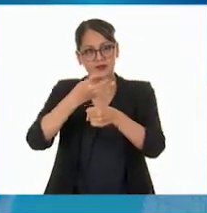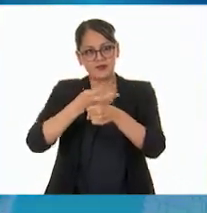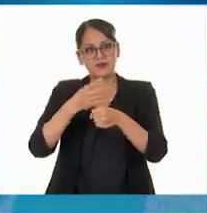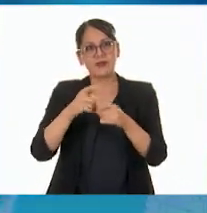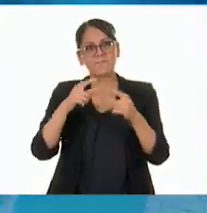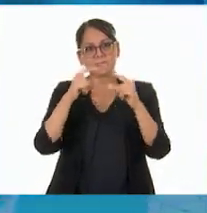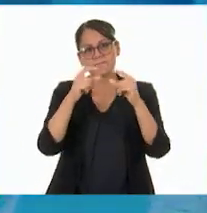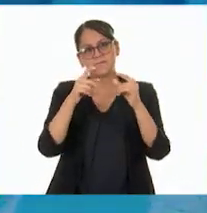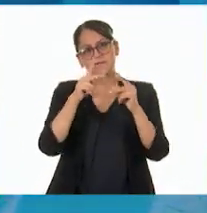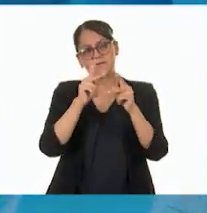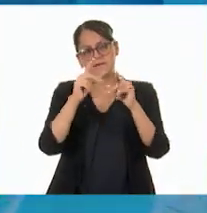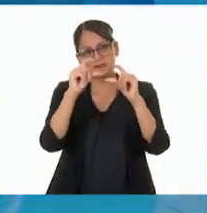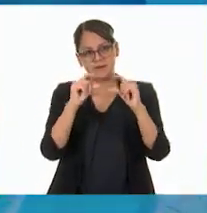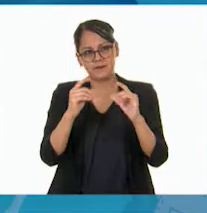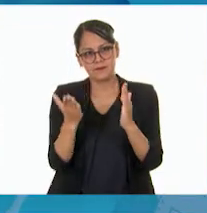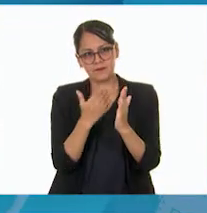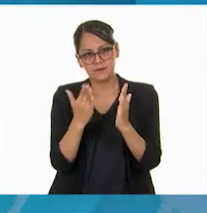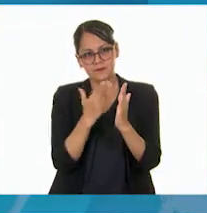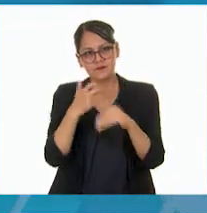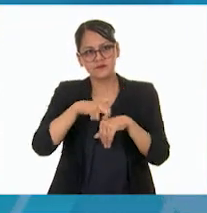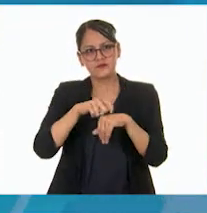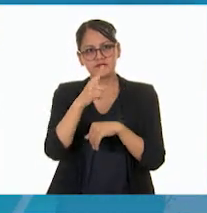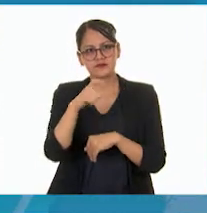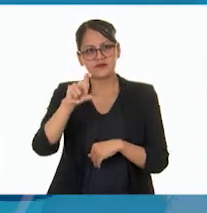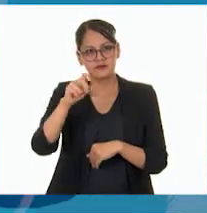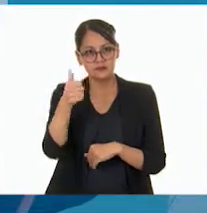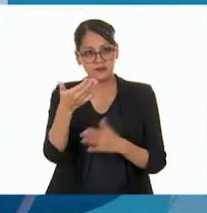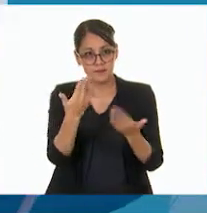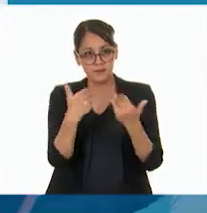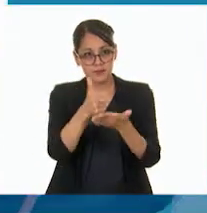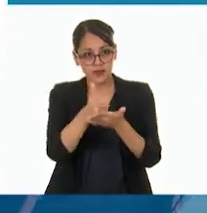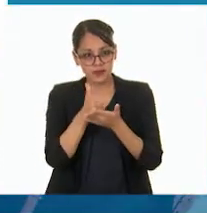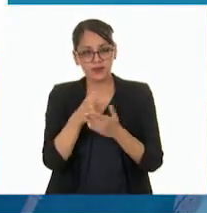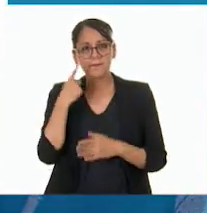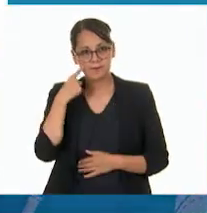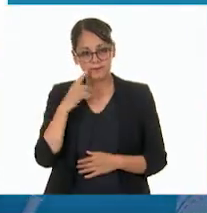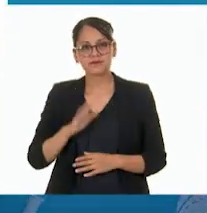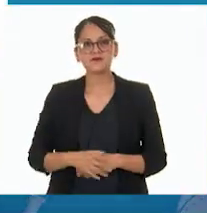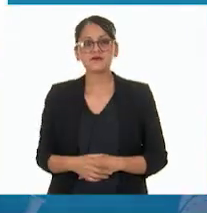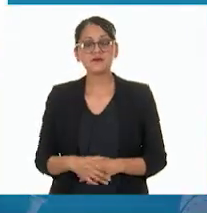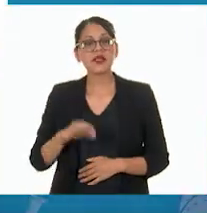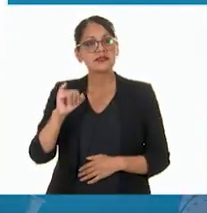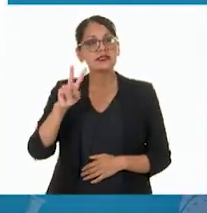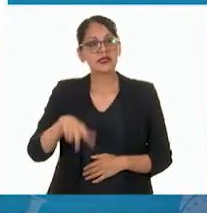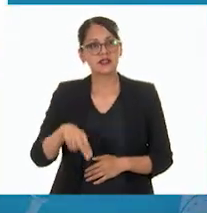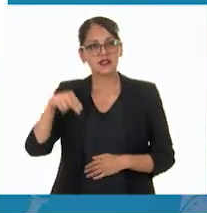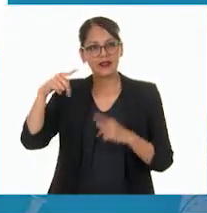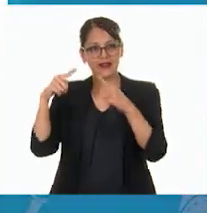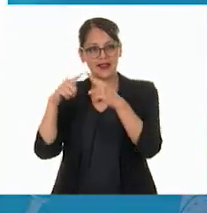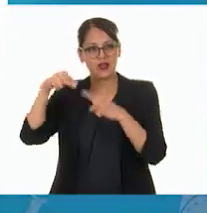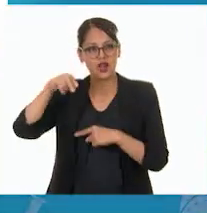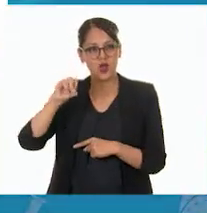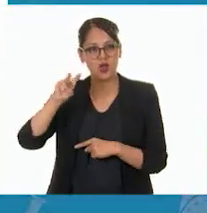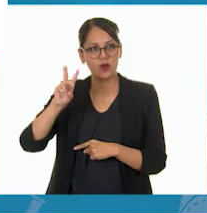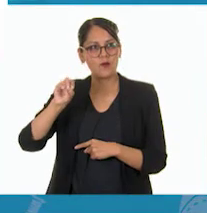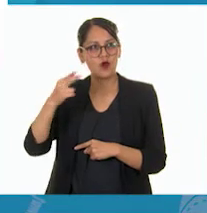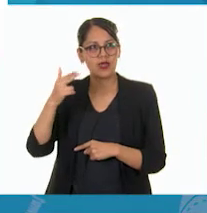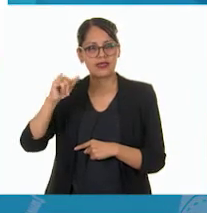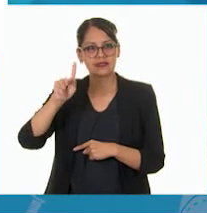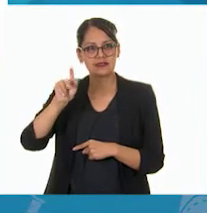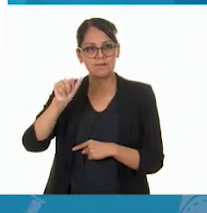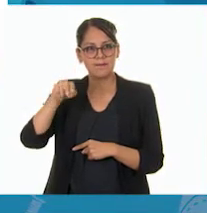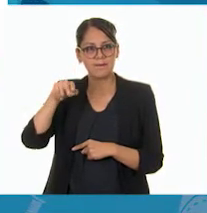página 136. ¿Me ayudas, Jenny? Claro que sí, maestra. La Iglesia Novohispana. La Iglesia tuvo